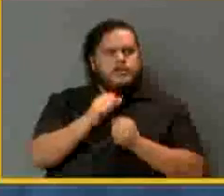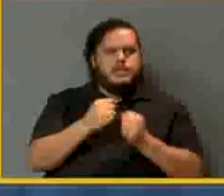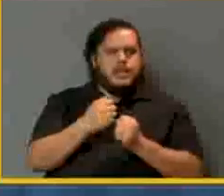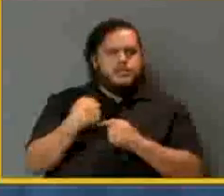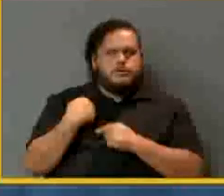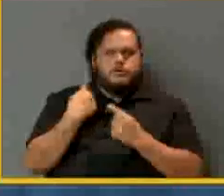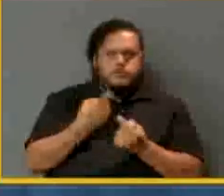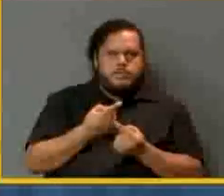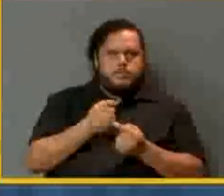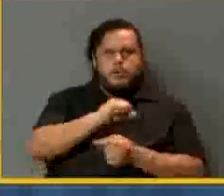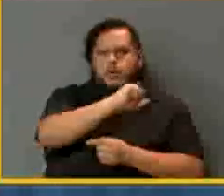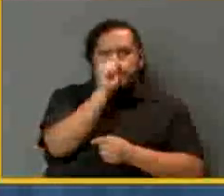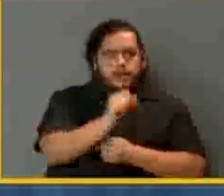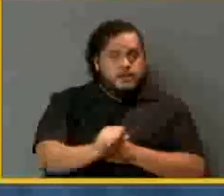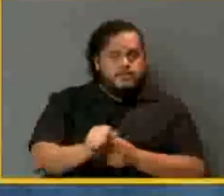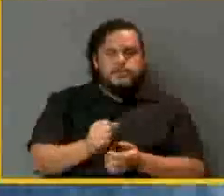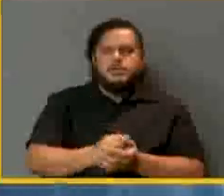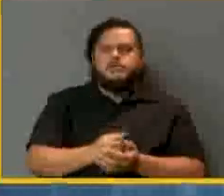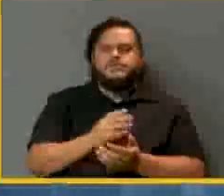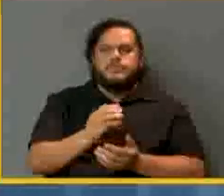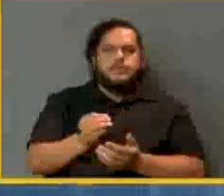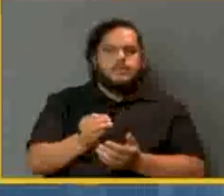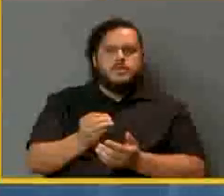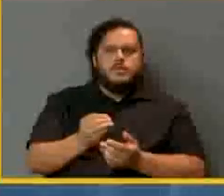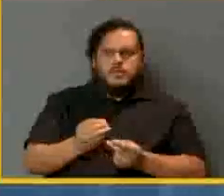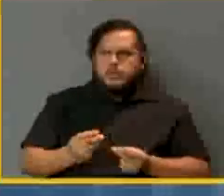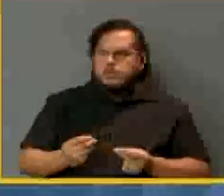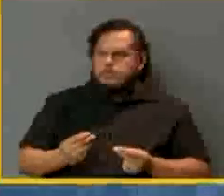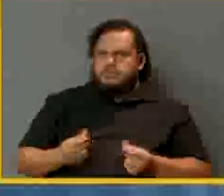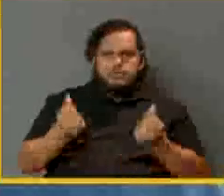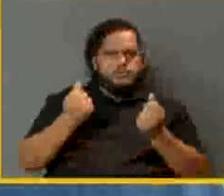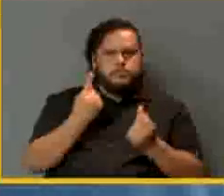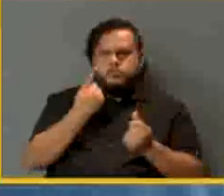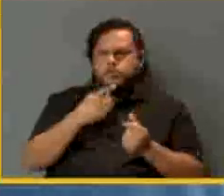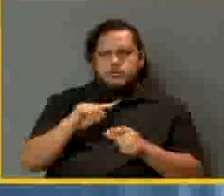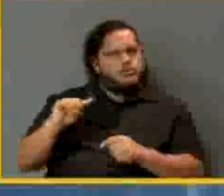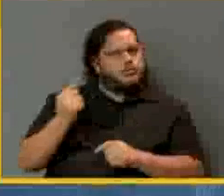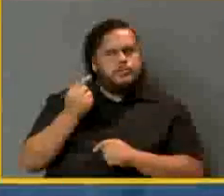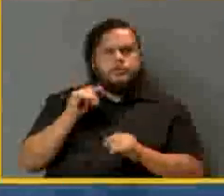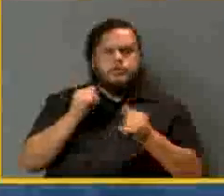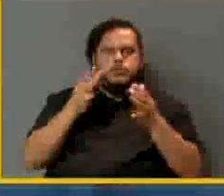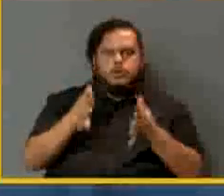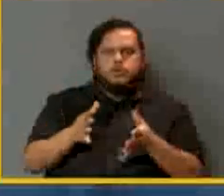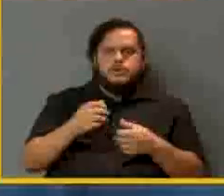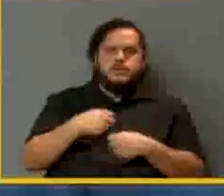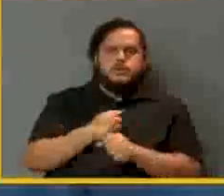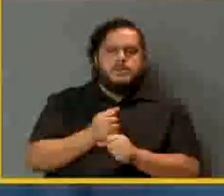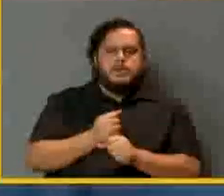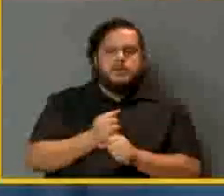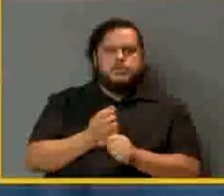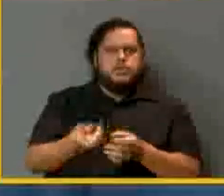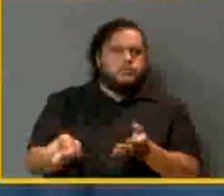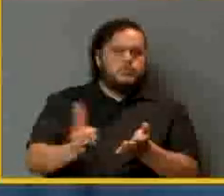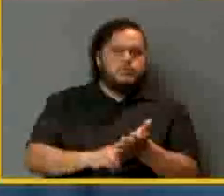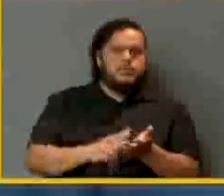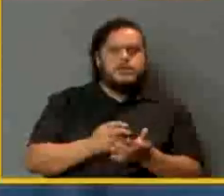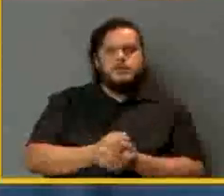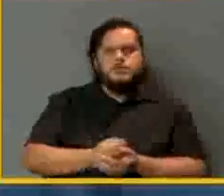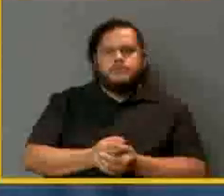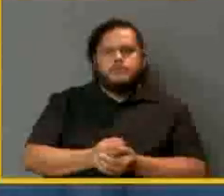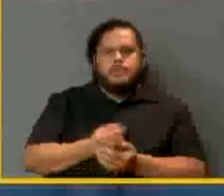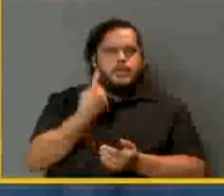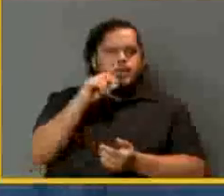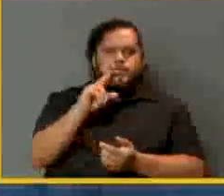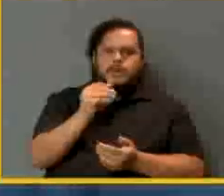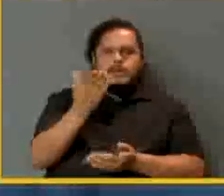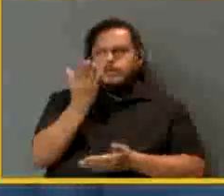vino al Saprissa, e inmediatamente fue uno de los primeros jugadores que se le hizo un contrato. Para